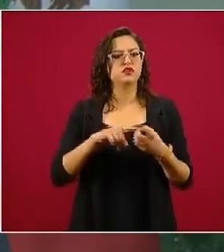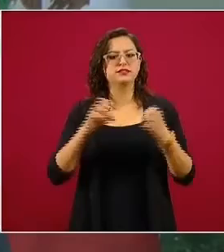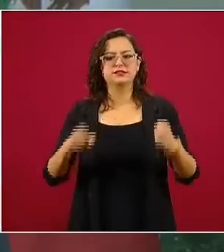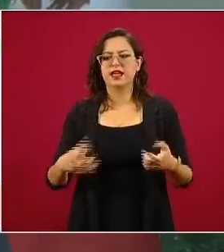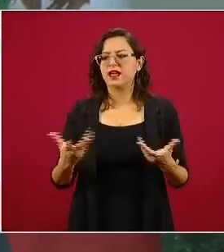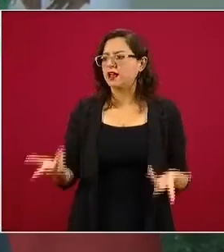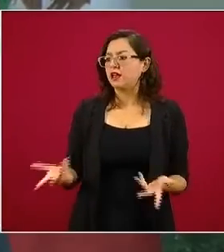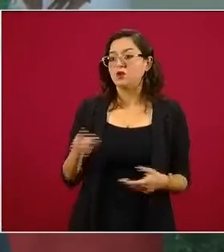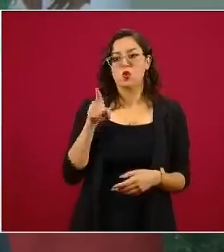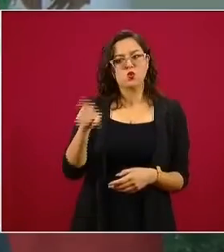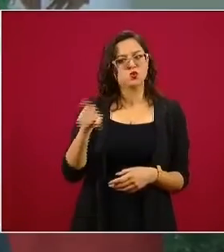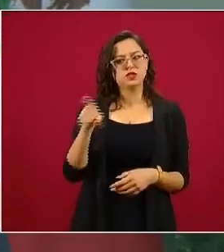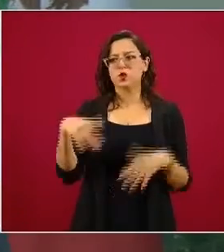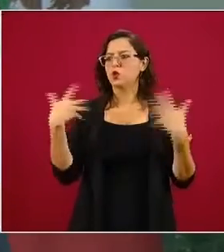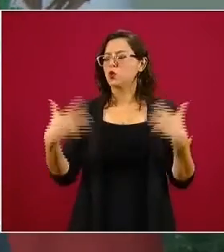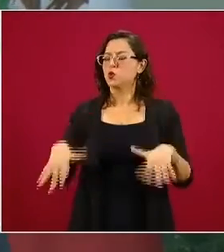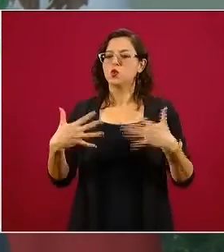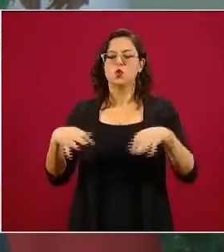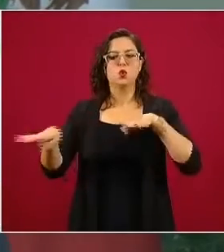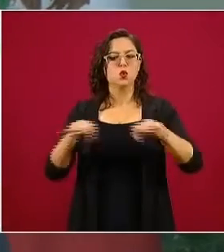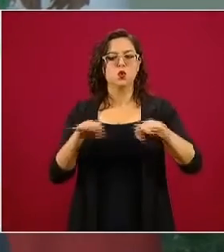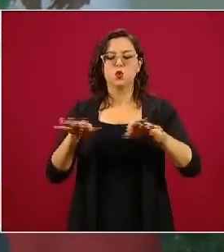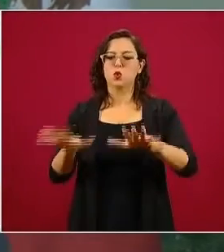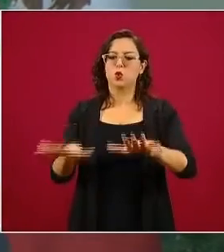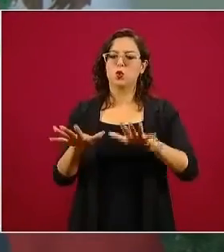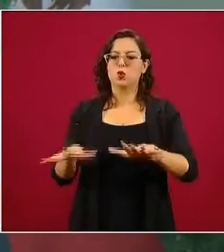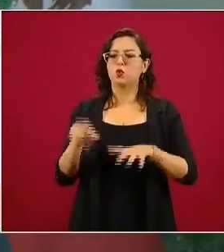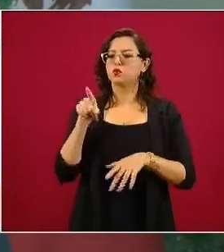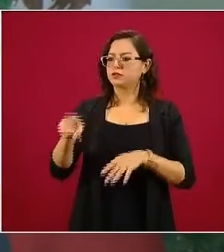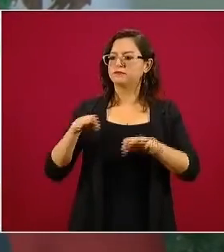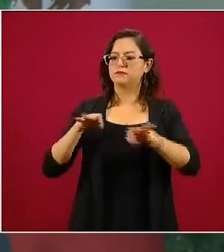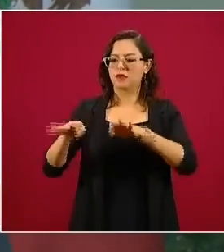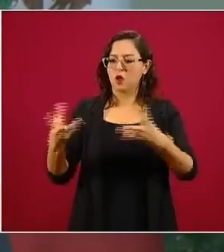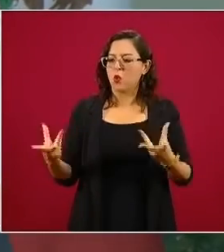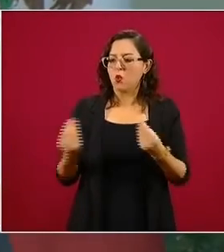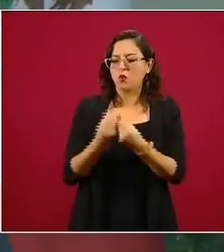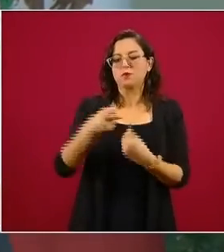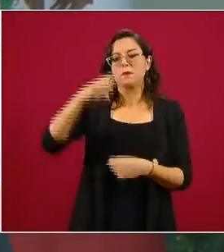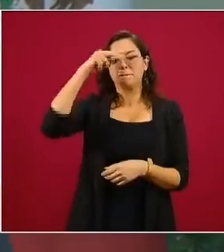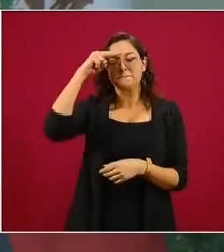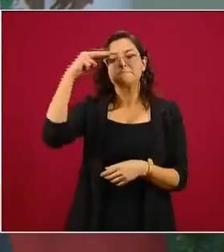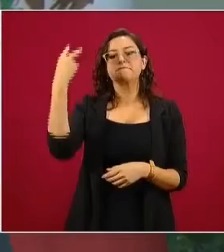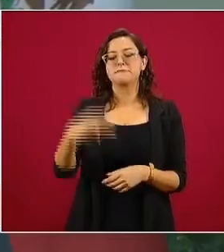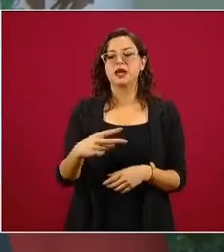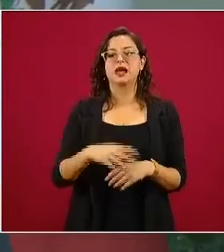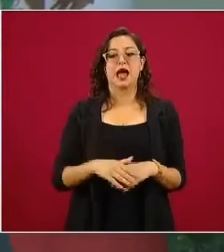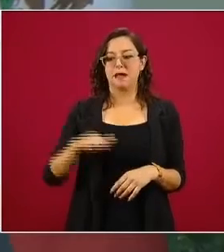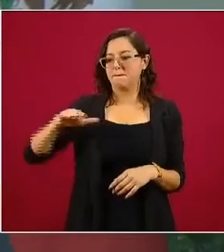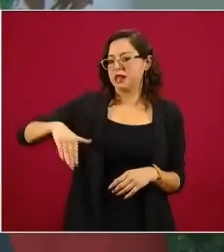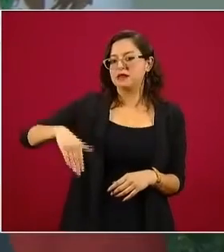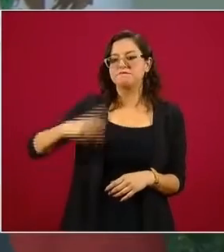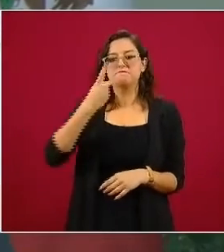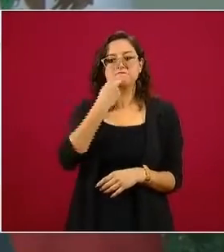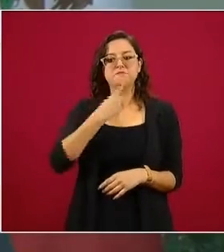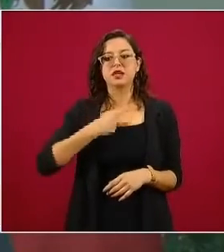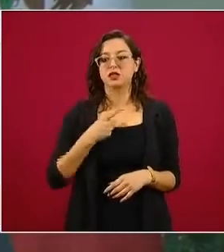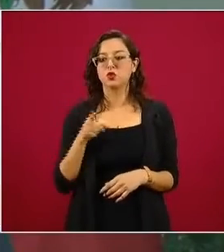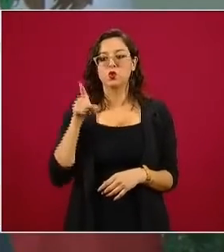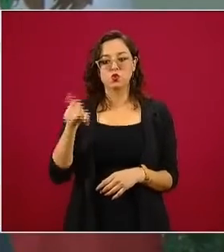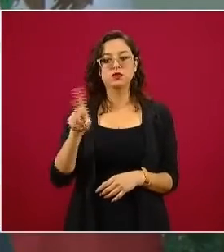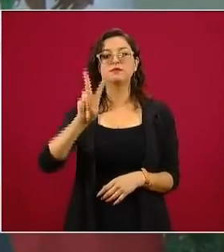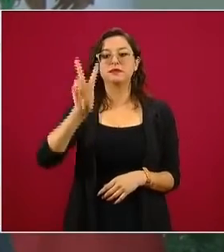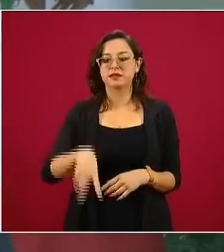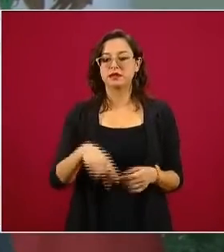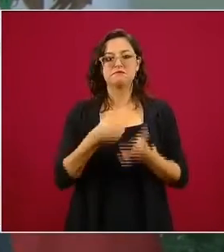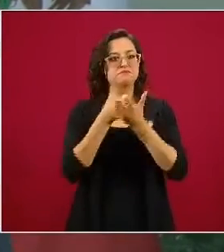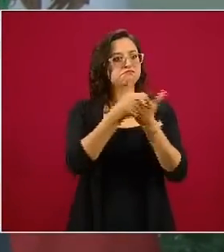Chad, usted ha hecho un trabajo tremendo. Yo sé que está trabajando estrechamente con México y justamente me estaba diciendo la gran ayuda que México